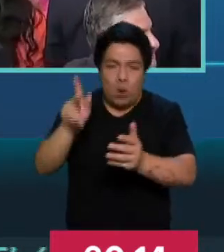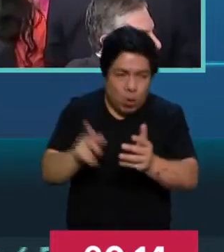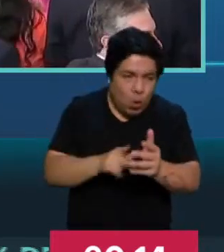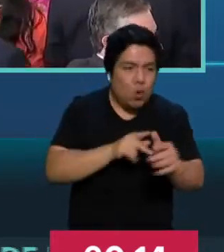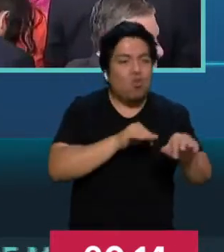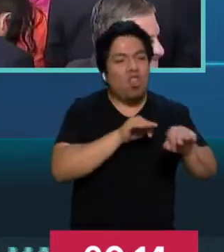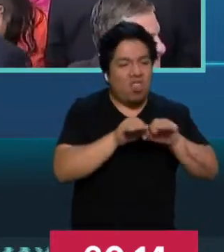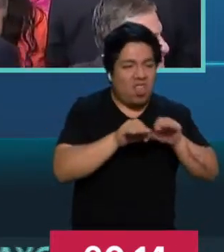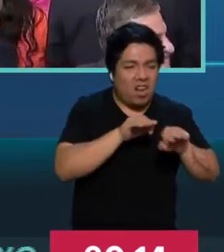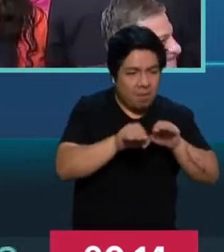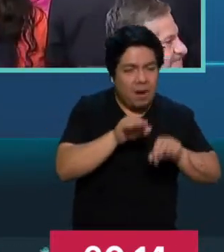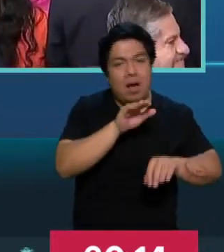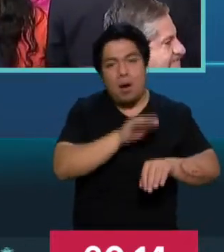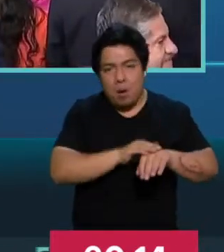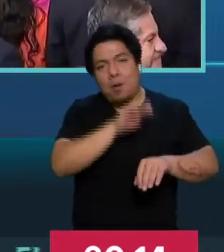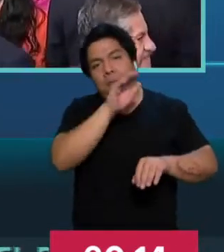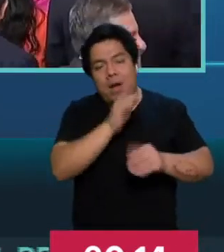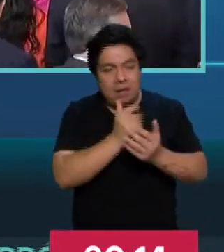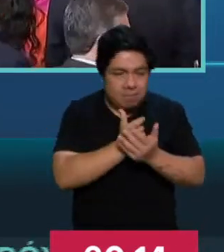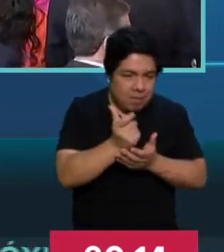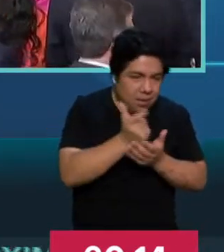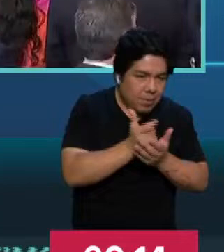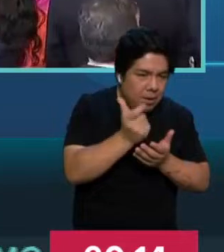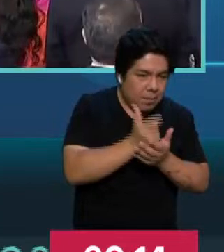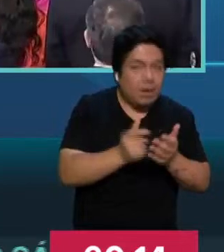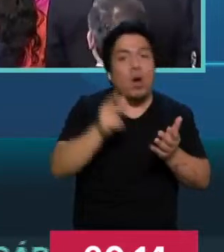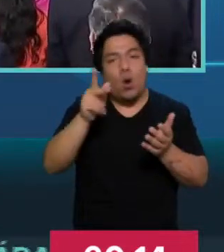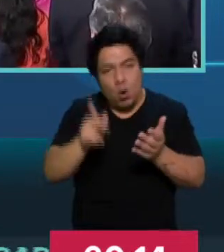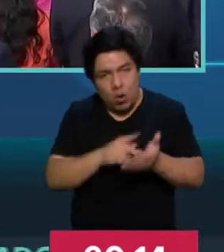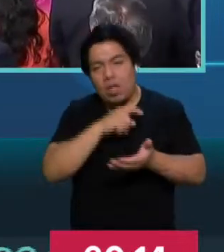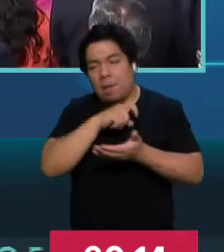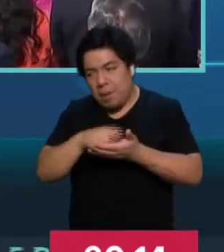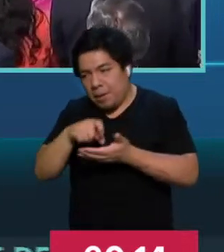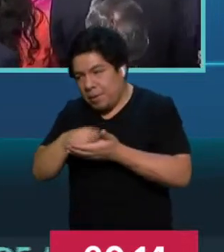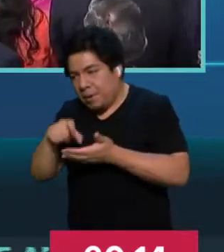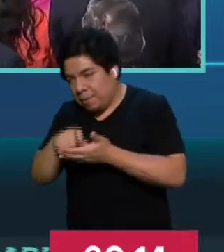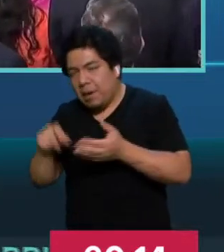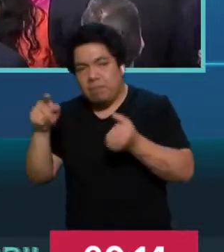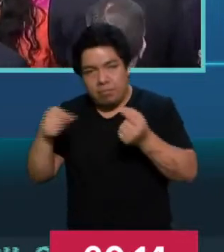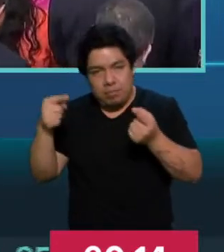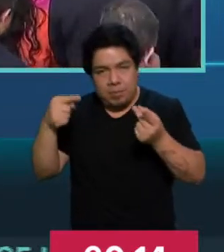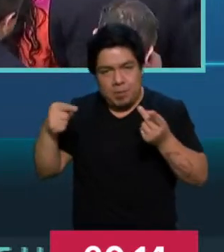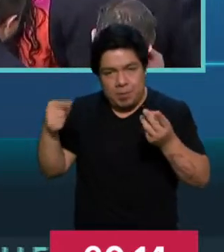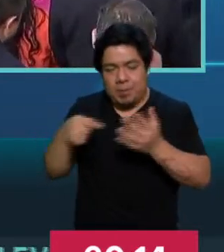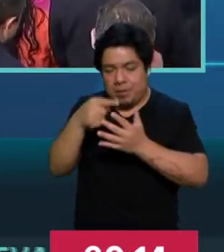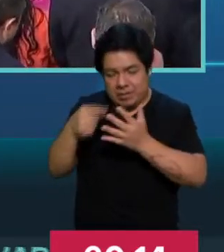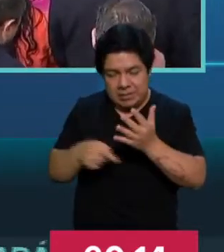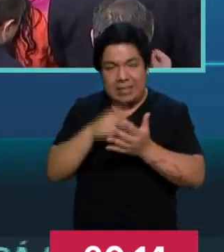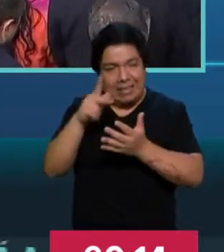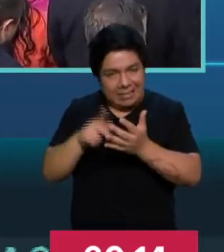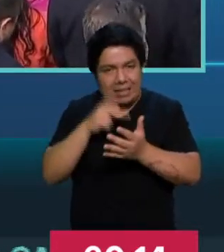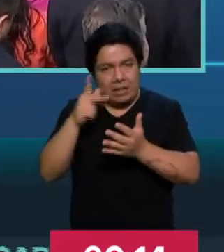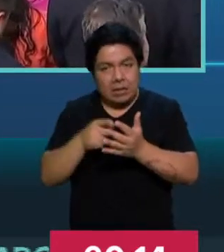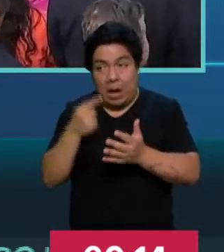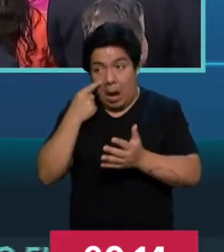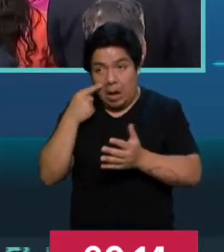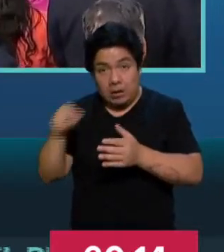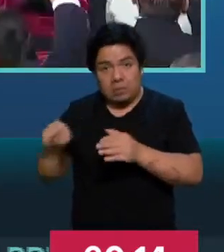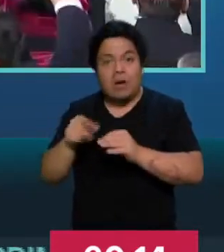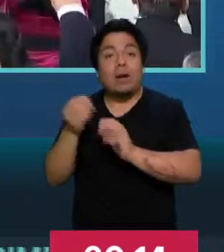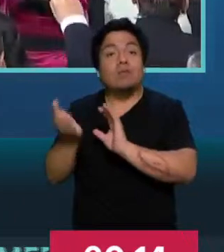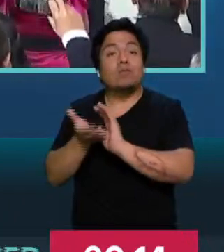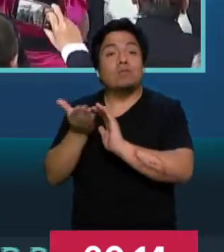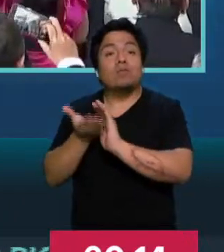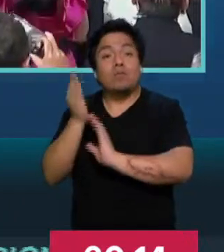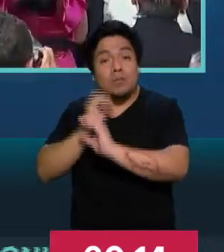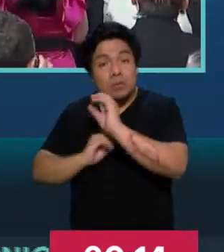Generar empleos, generar salarios y otra vez el consumo. Y bueno, en este caso específico de acelerar la obra pública,